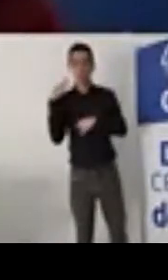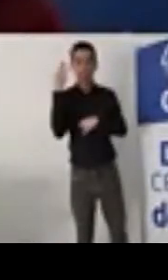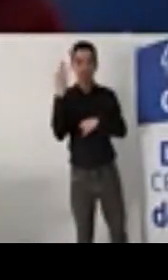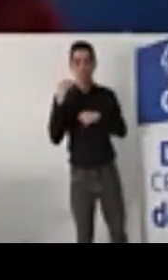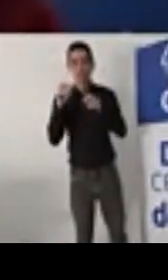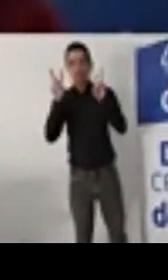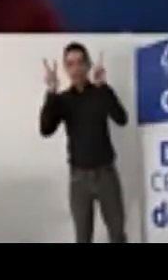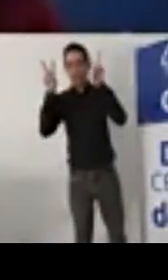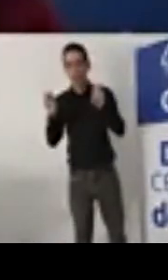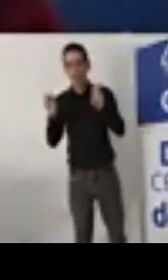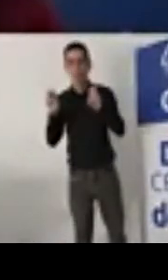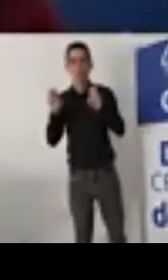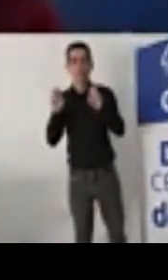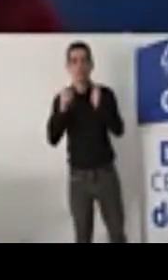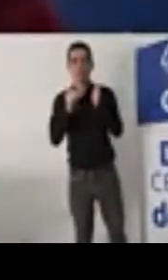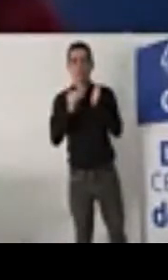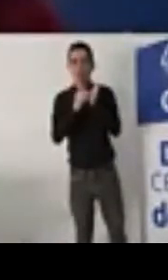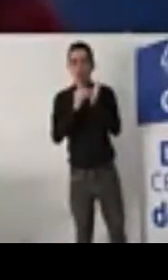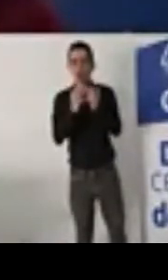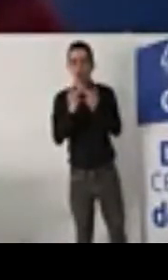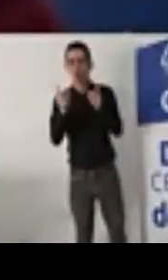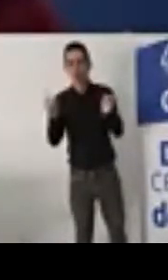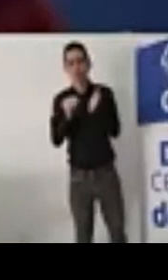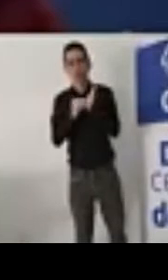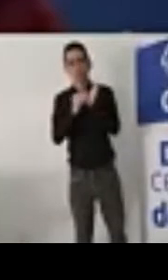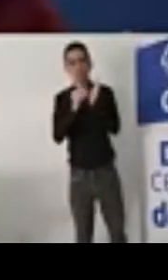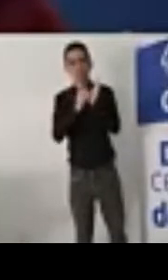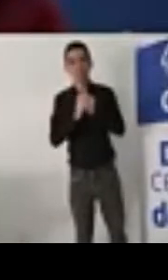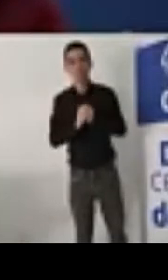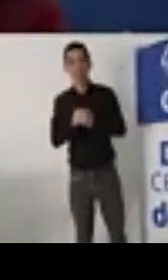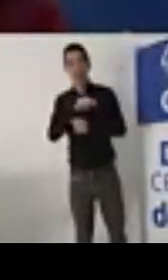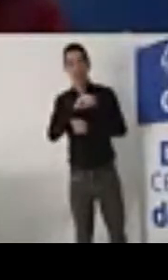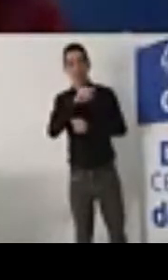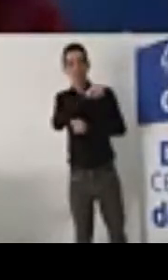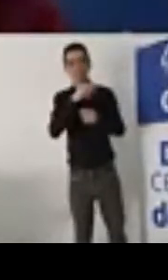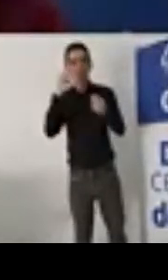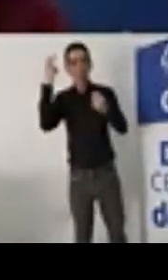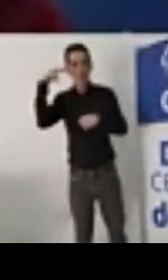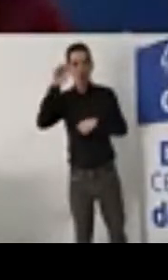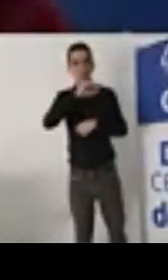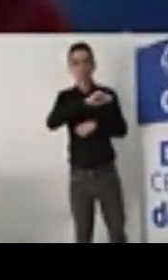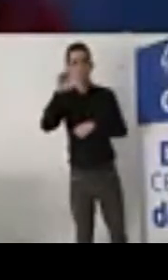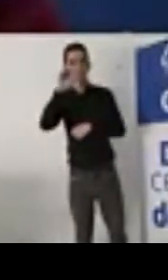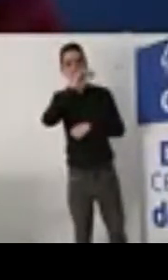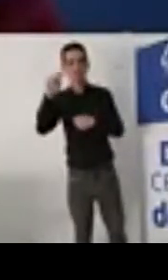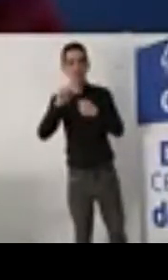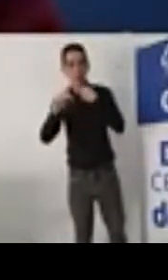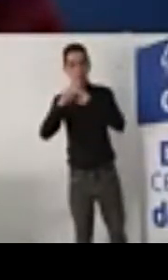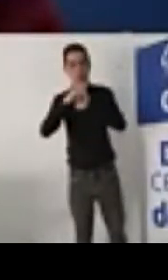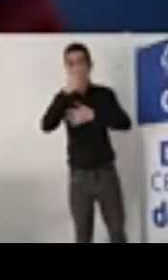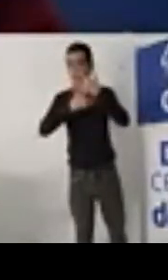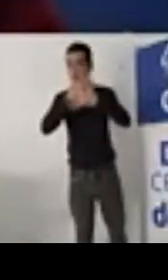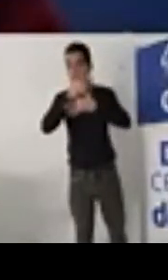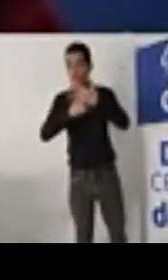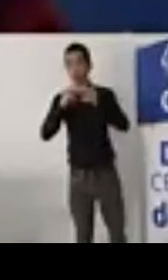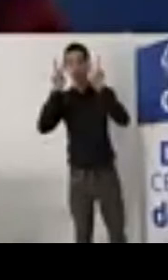estos reconocimientos y a su labor social, ha viajado a más de 15 países en representación juvenil de la nación, lo que ha permitido exponer las realidades